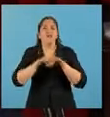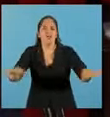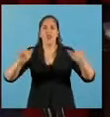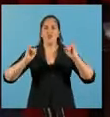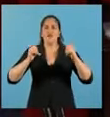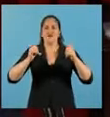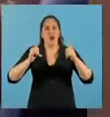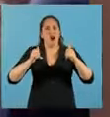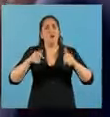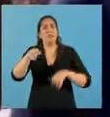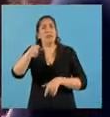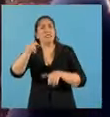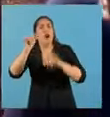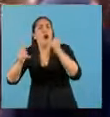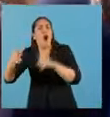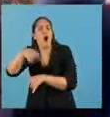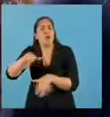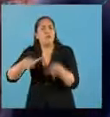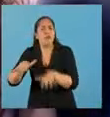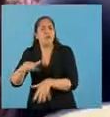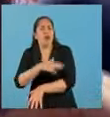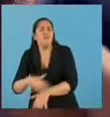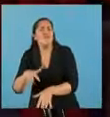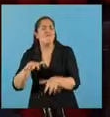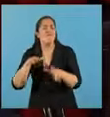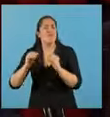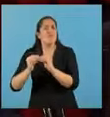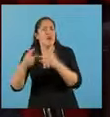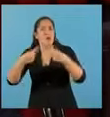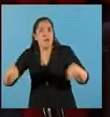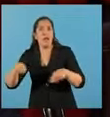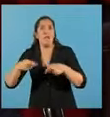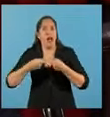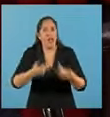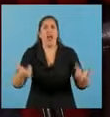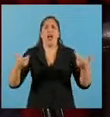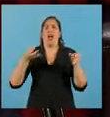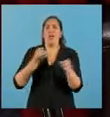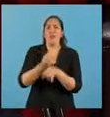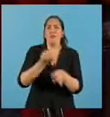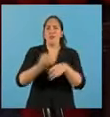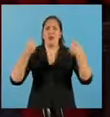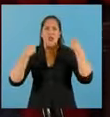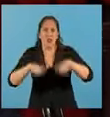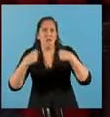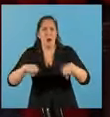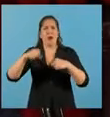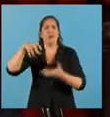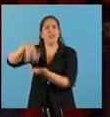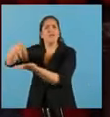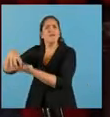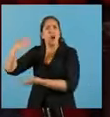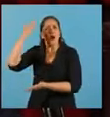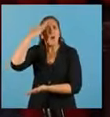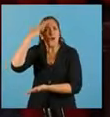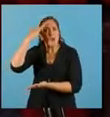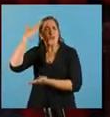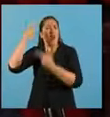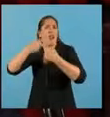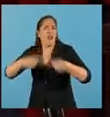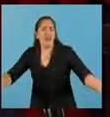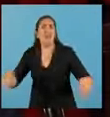con mayores dificultades. Articularemos para ello con entidades deportivas y centros culturales un